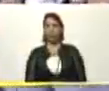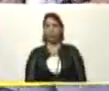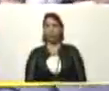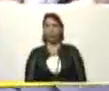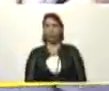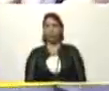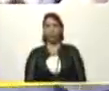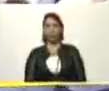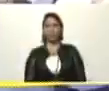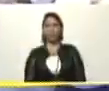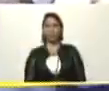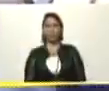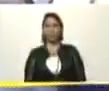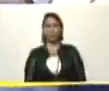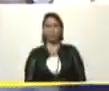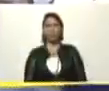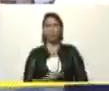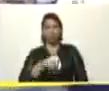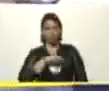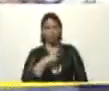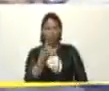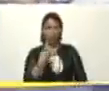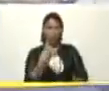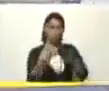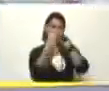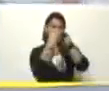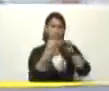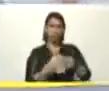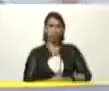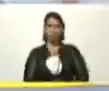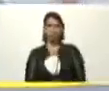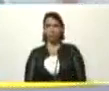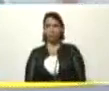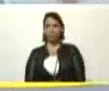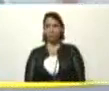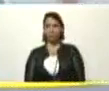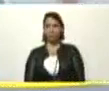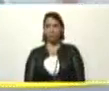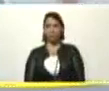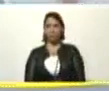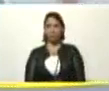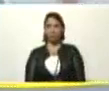Estamos en sintonía. Estamos en sintonía.